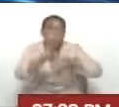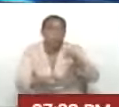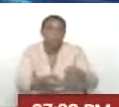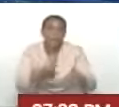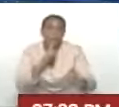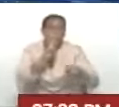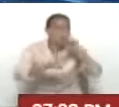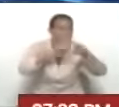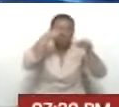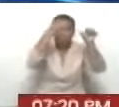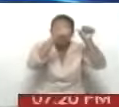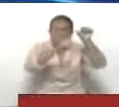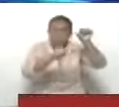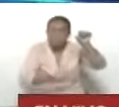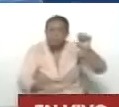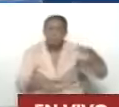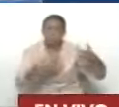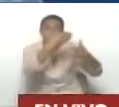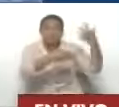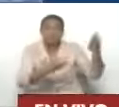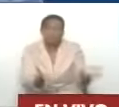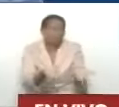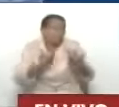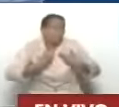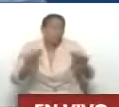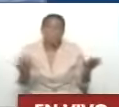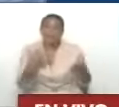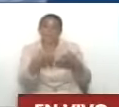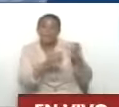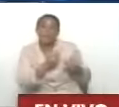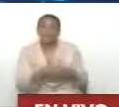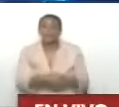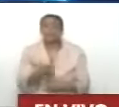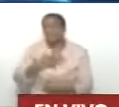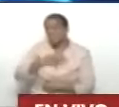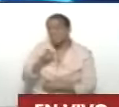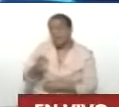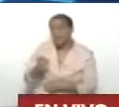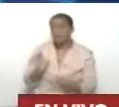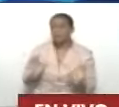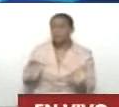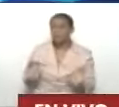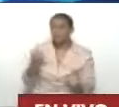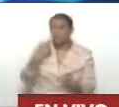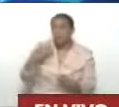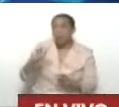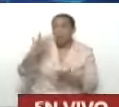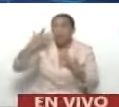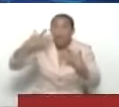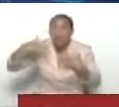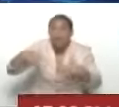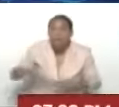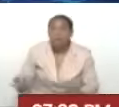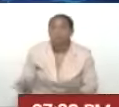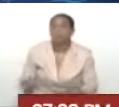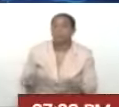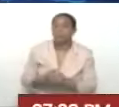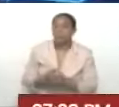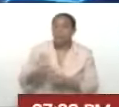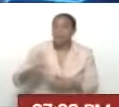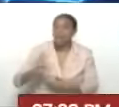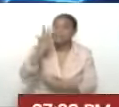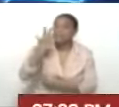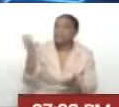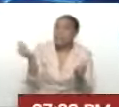bien importantes en este momento. Lánzate con todo. Usted sabe que yo creo que los cinco